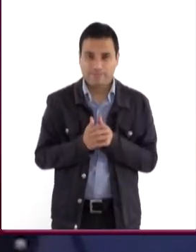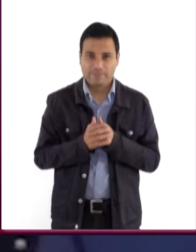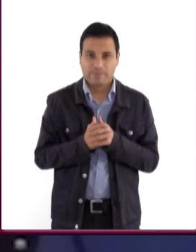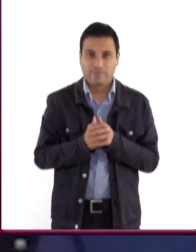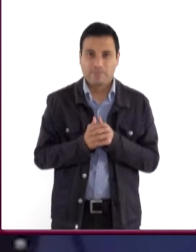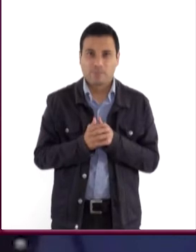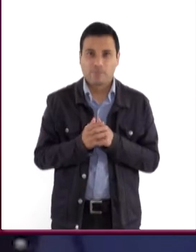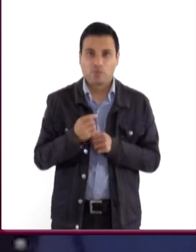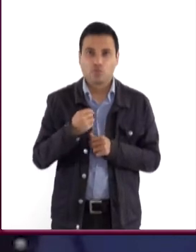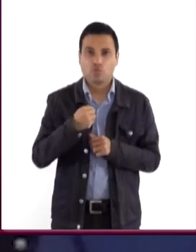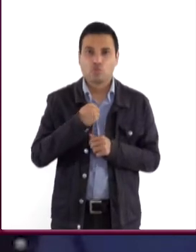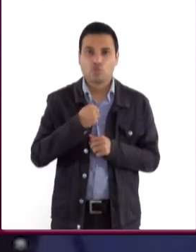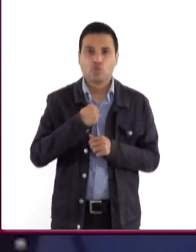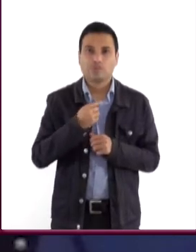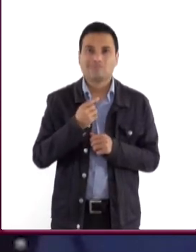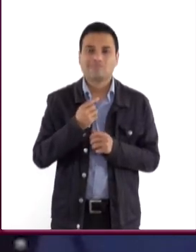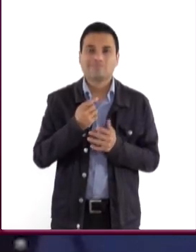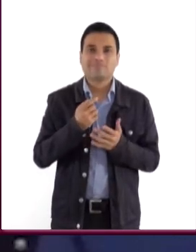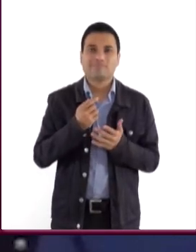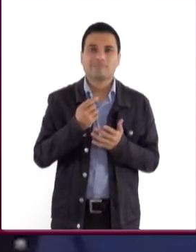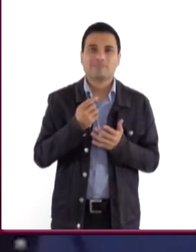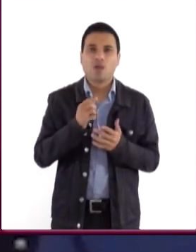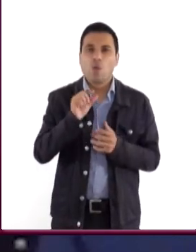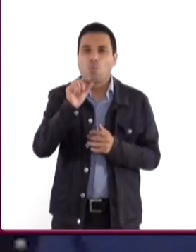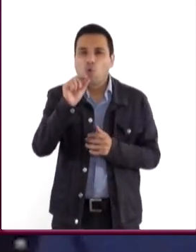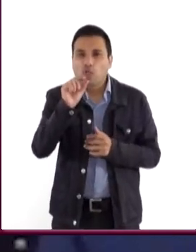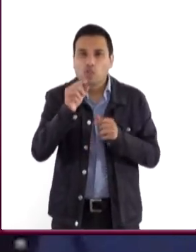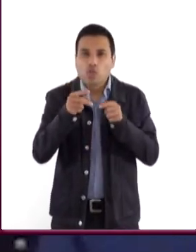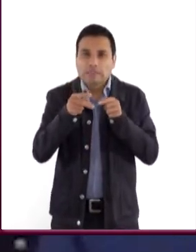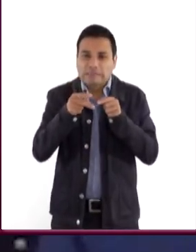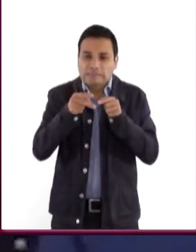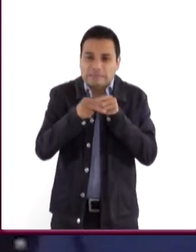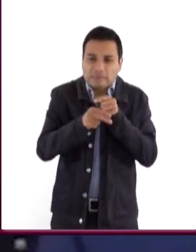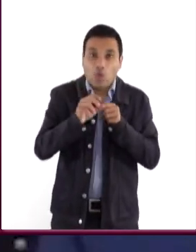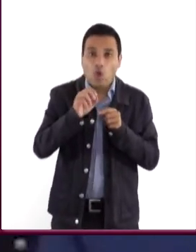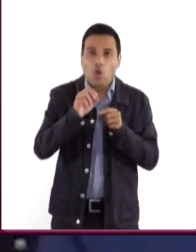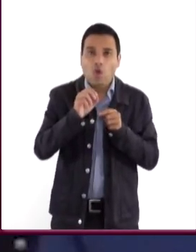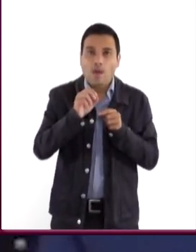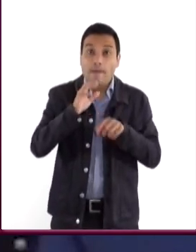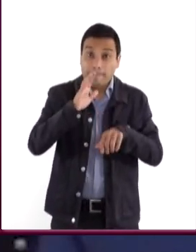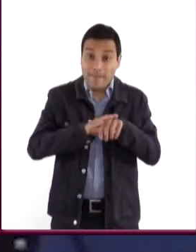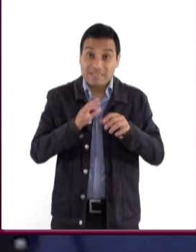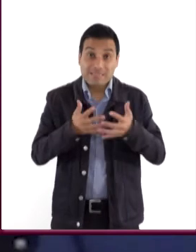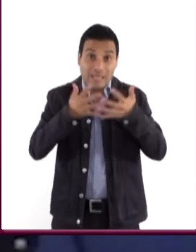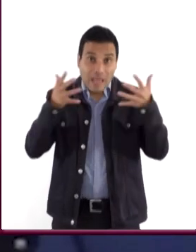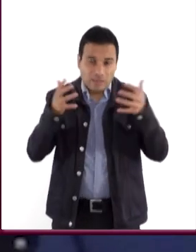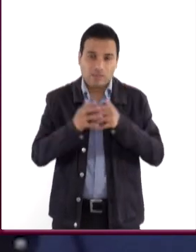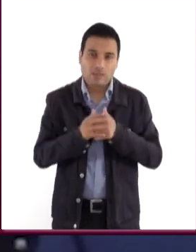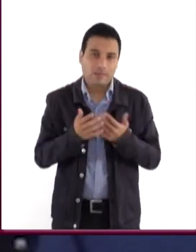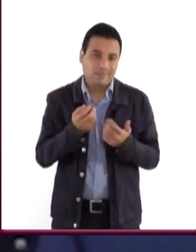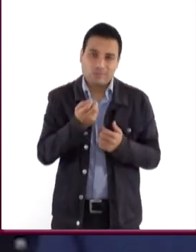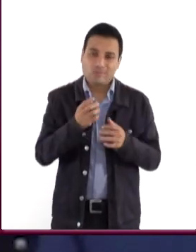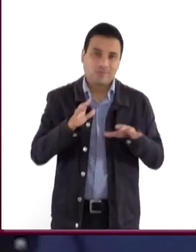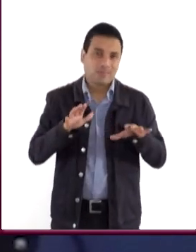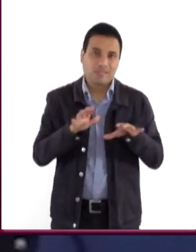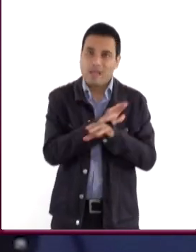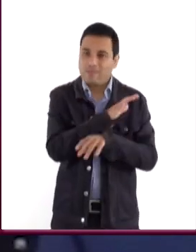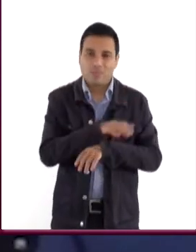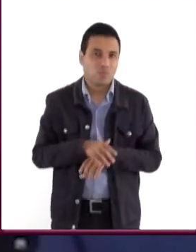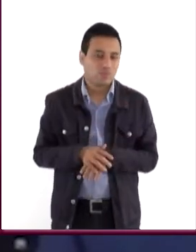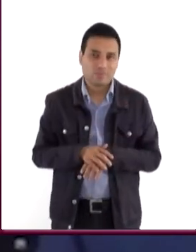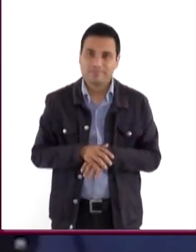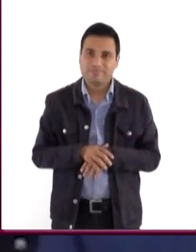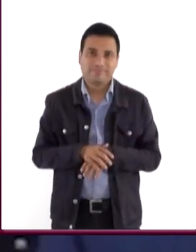hacemos una ranura o lo cortamos tantito o lo hacemos más grande, pues todo cambia. La constante